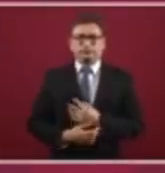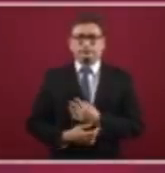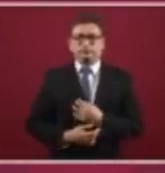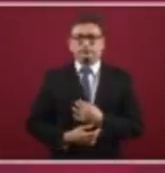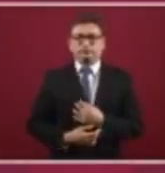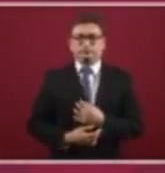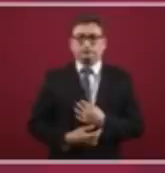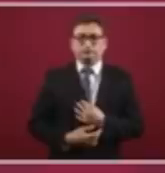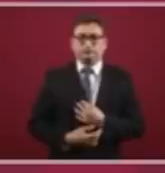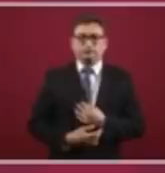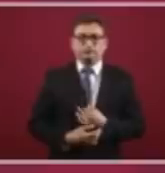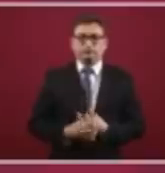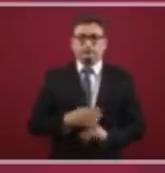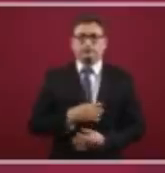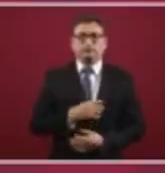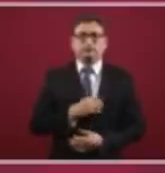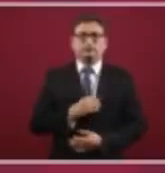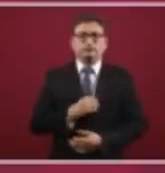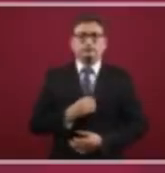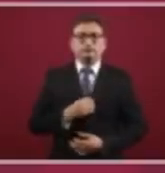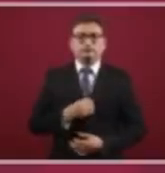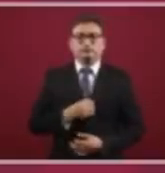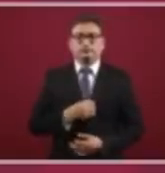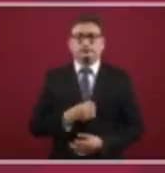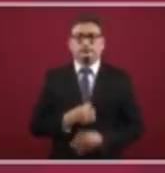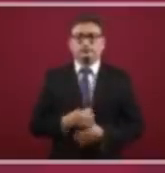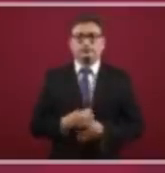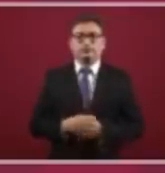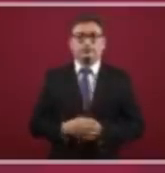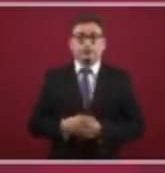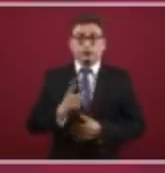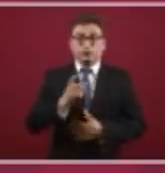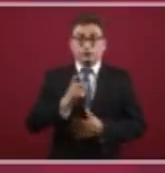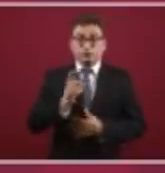mediante la revocación del mandato